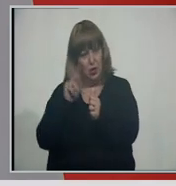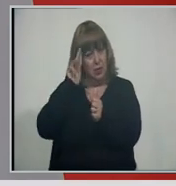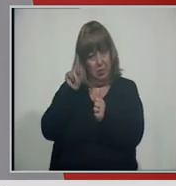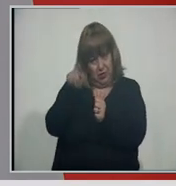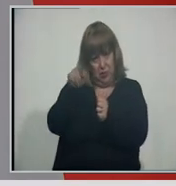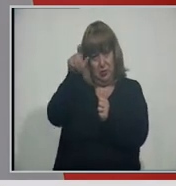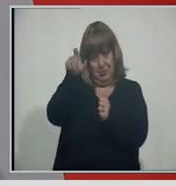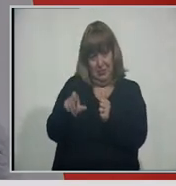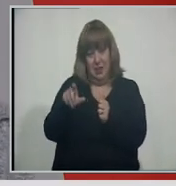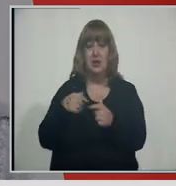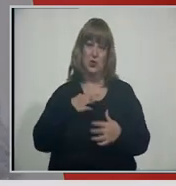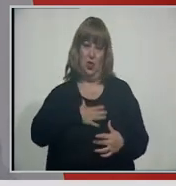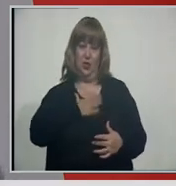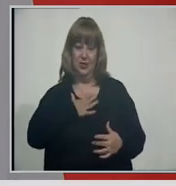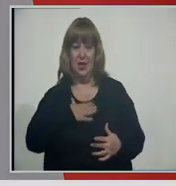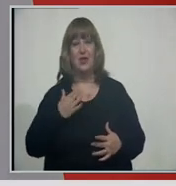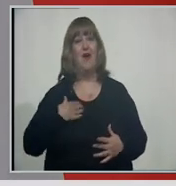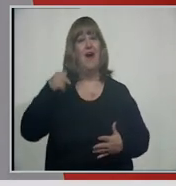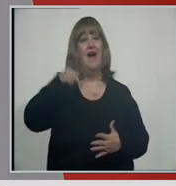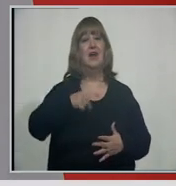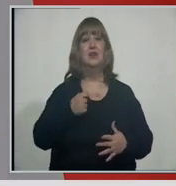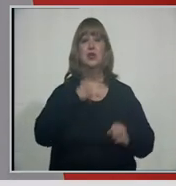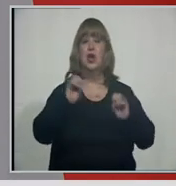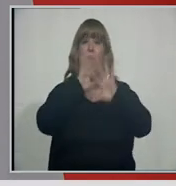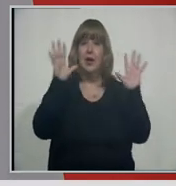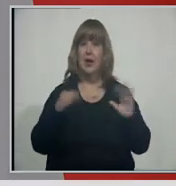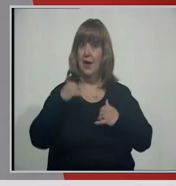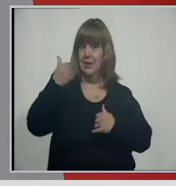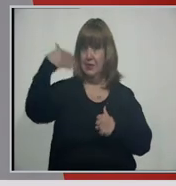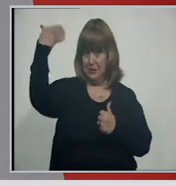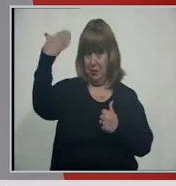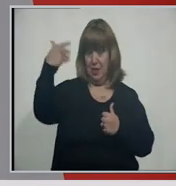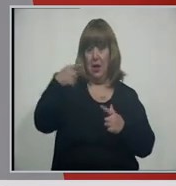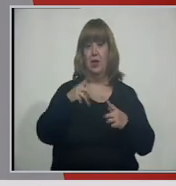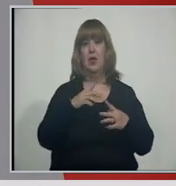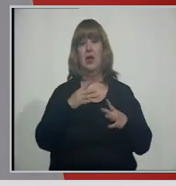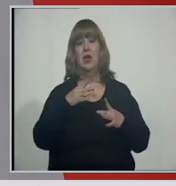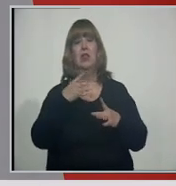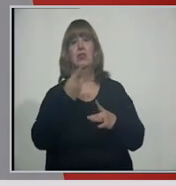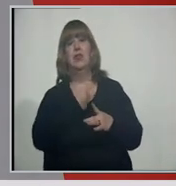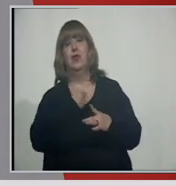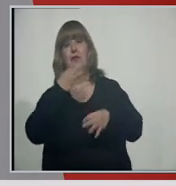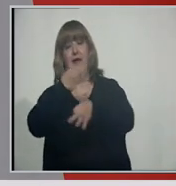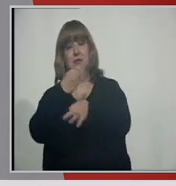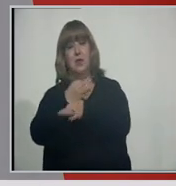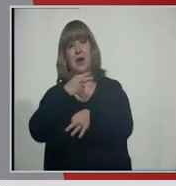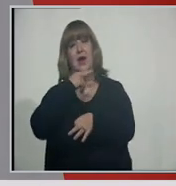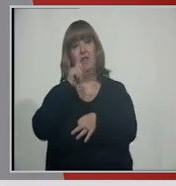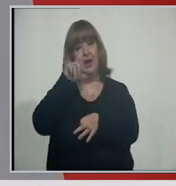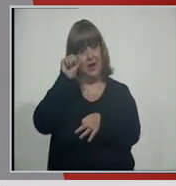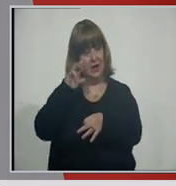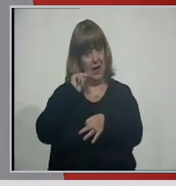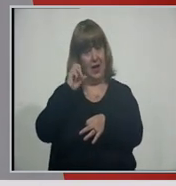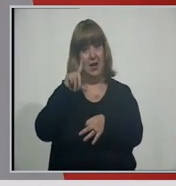entonces estoy muy contento con estar acá a aclarar que este seminario que se va a dar en el taller de valeria lynch de domingo y lunes las